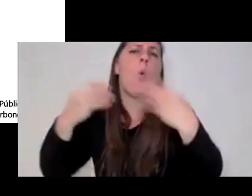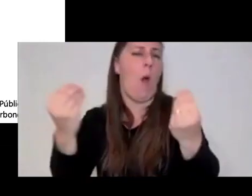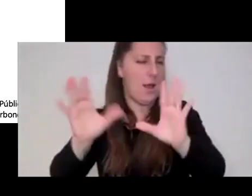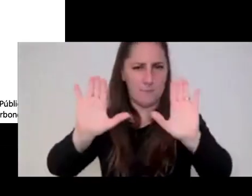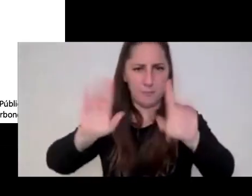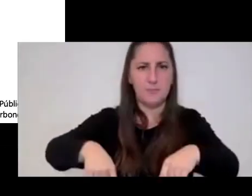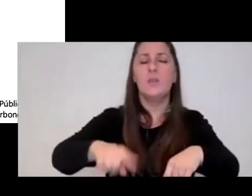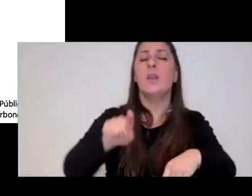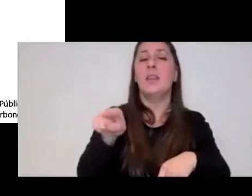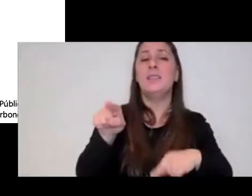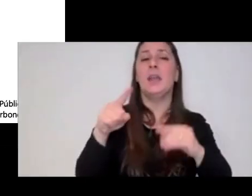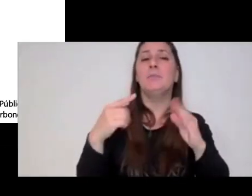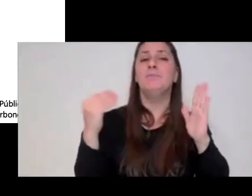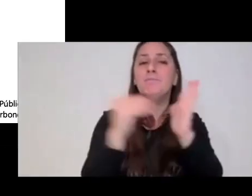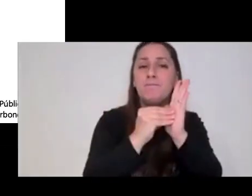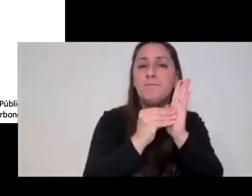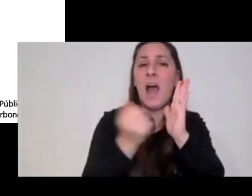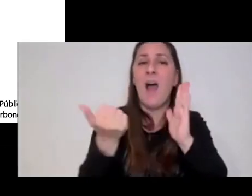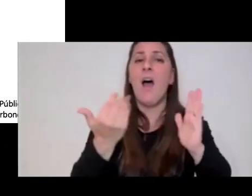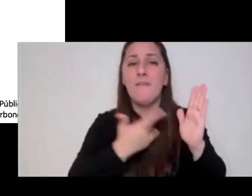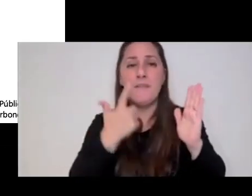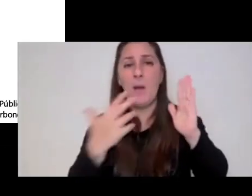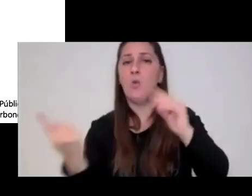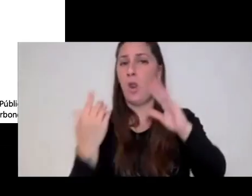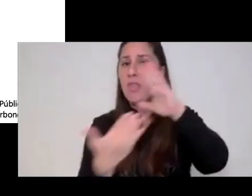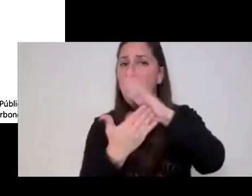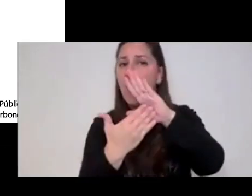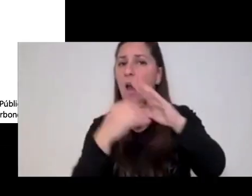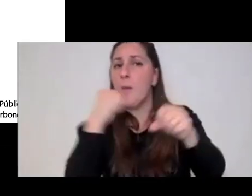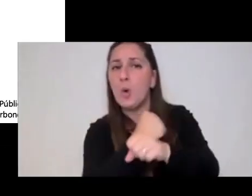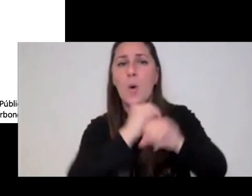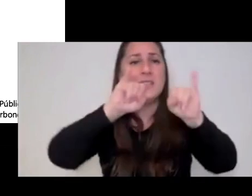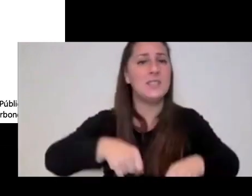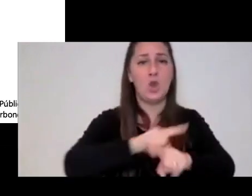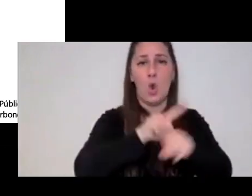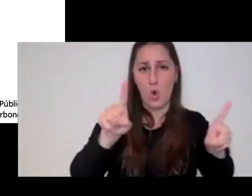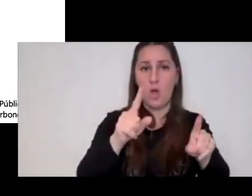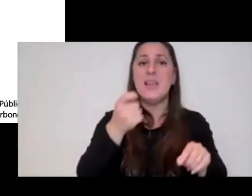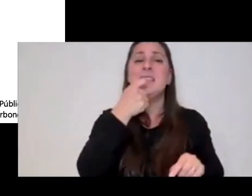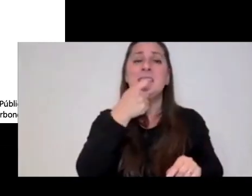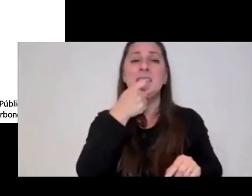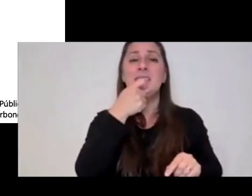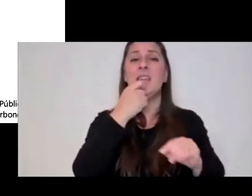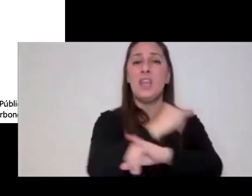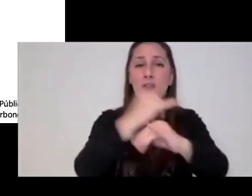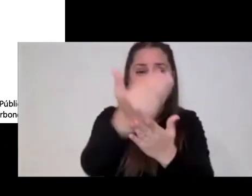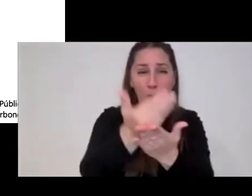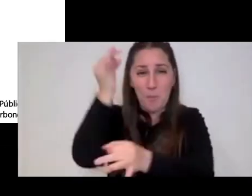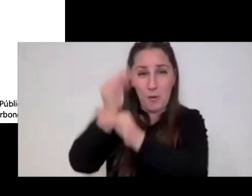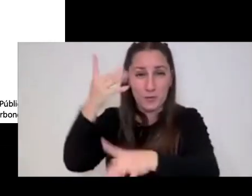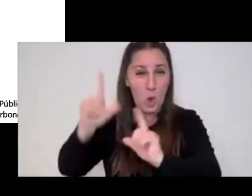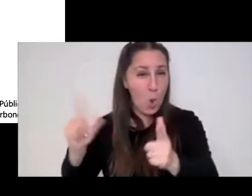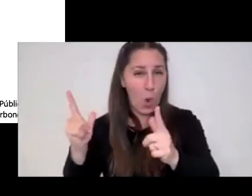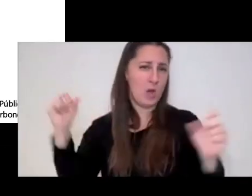la aprobación de la autoridad fiscal. Y no va a haber aprobación si no se cuenta con el informe del profesional. Informe que,